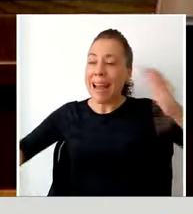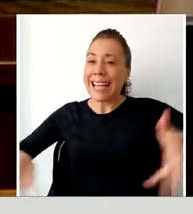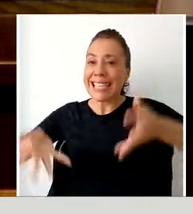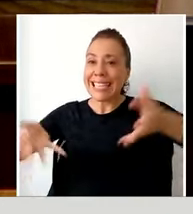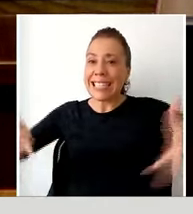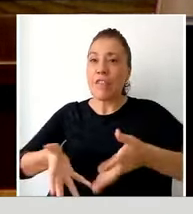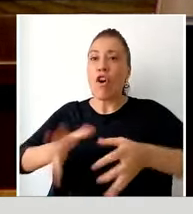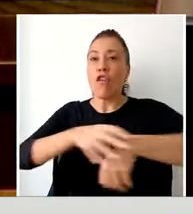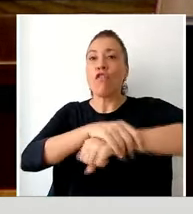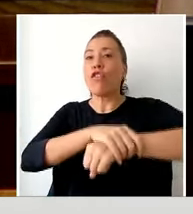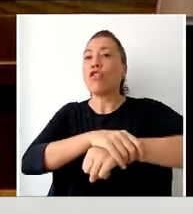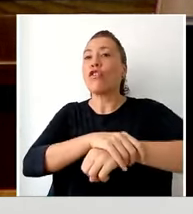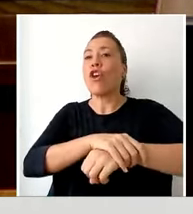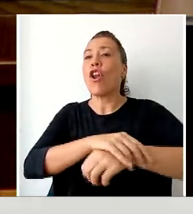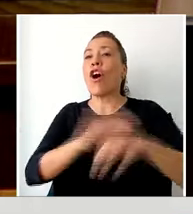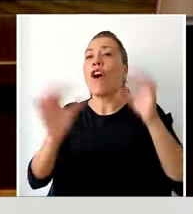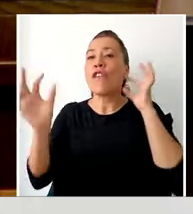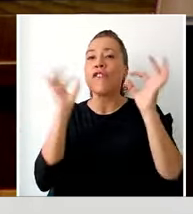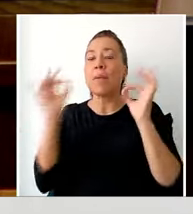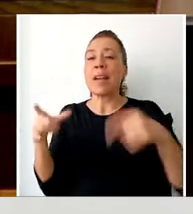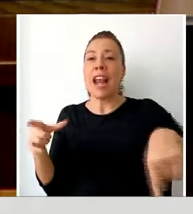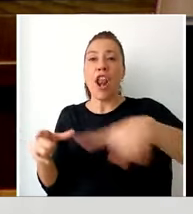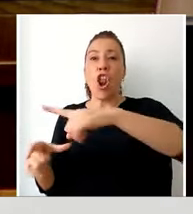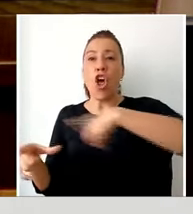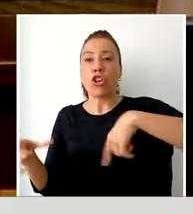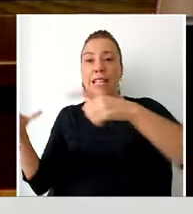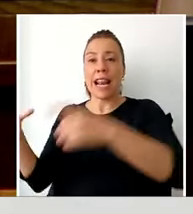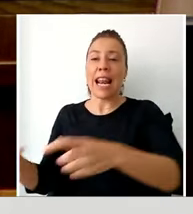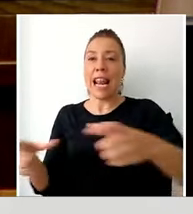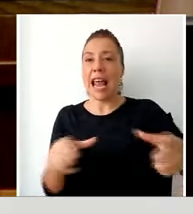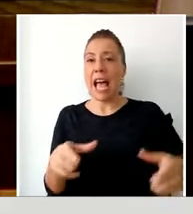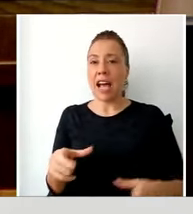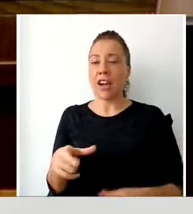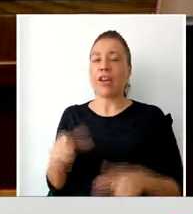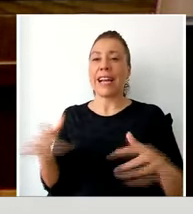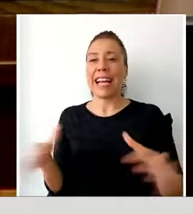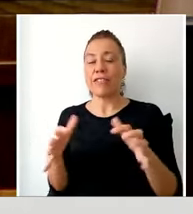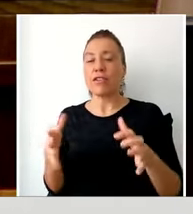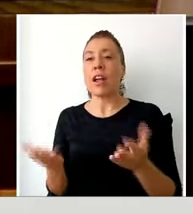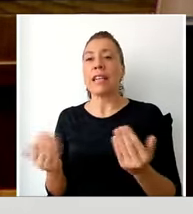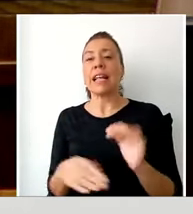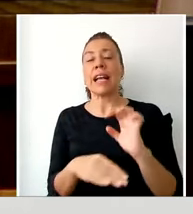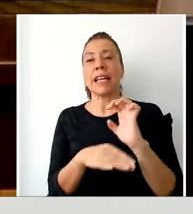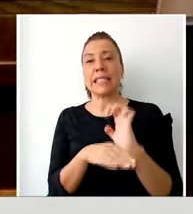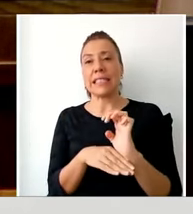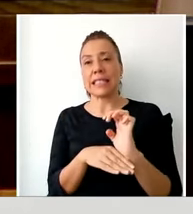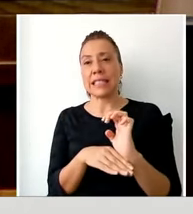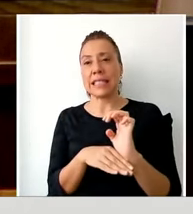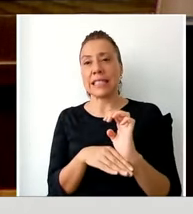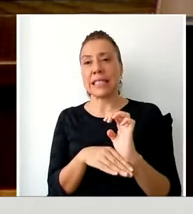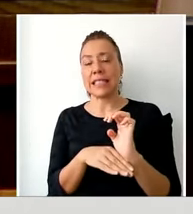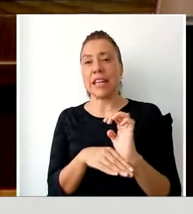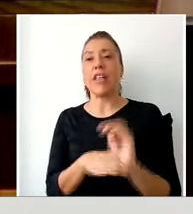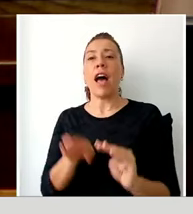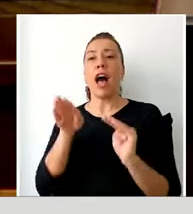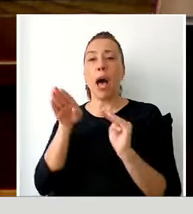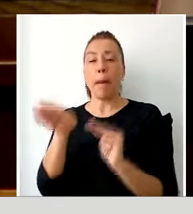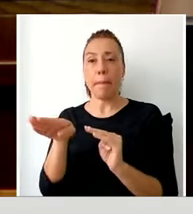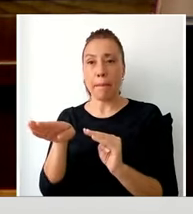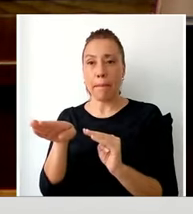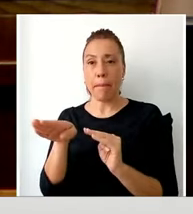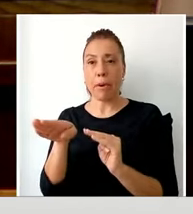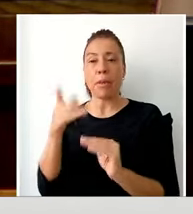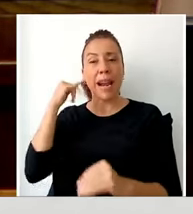femenino en la región de los lagos muy importante estos esfuerzos merecen que el estado los apoye para seguir